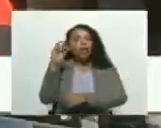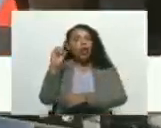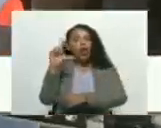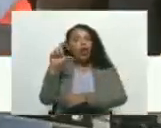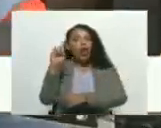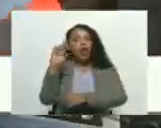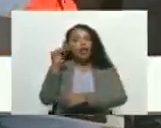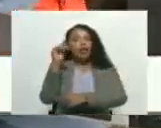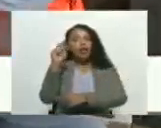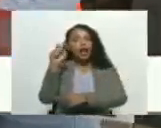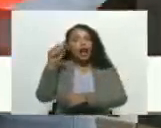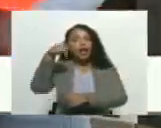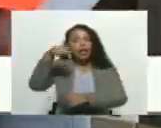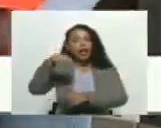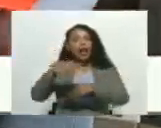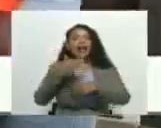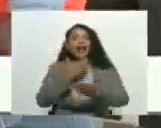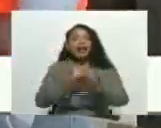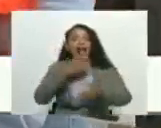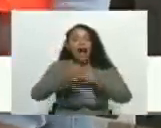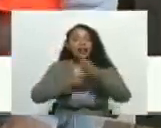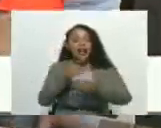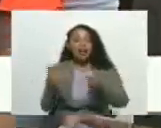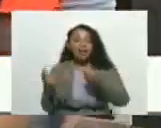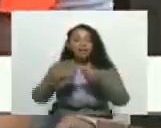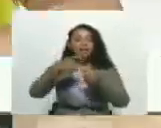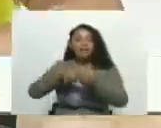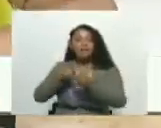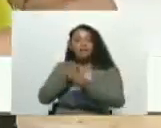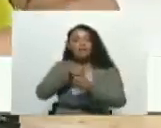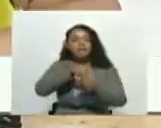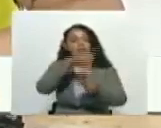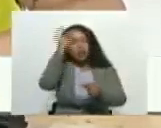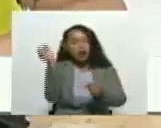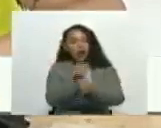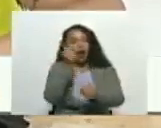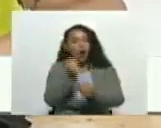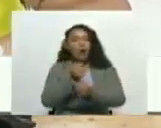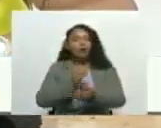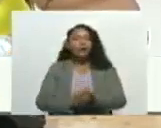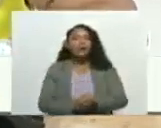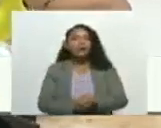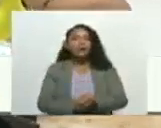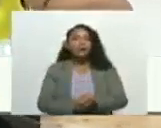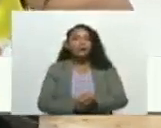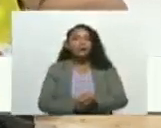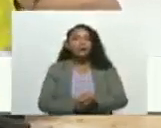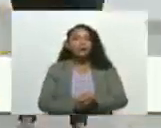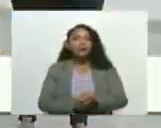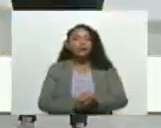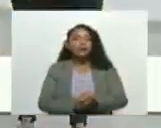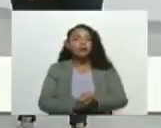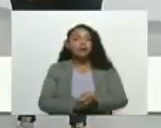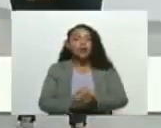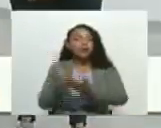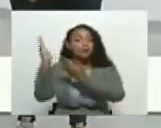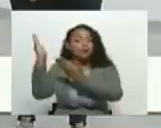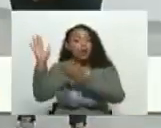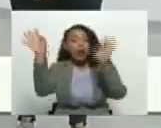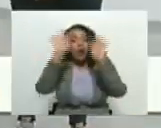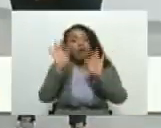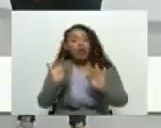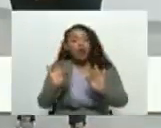por generar empleo dentro de todo esto para hacer país. De esta manera, señora